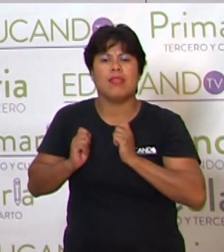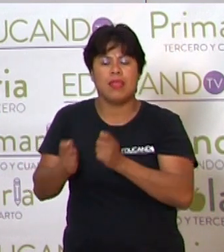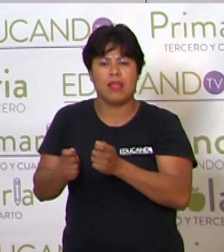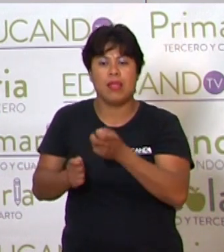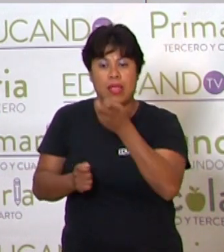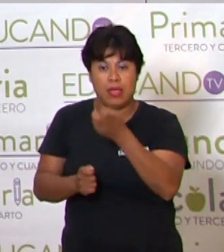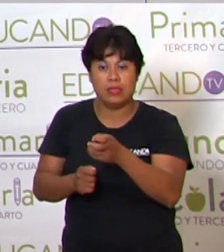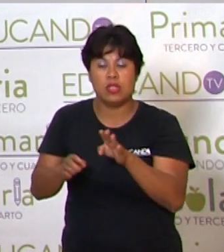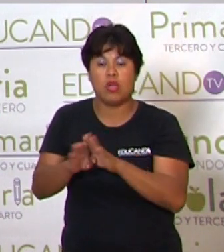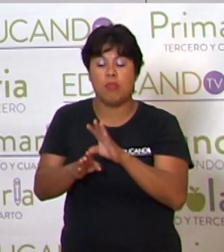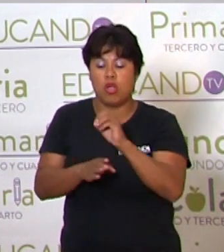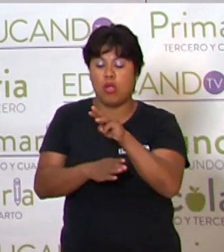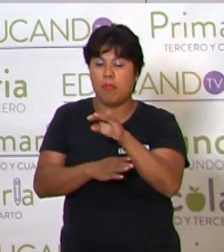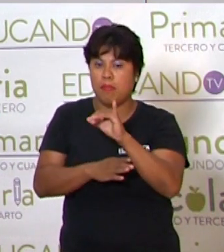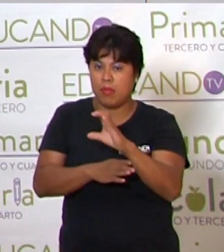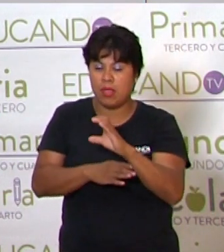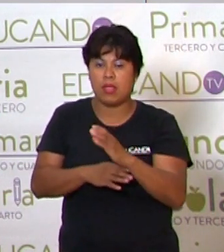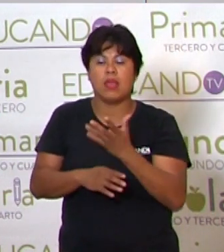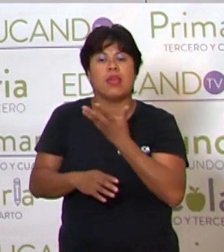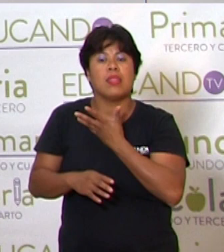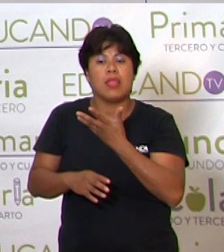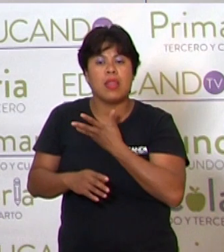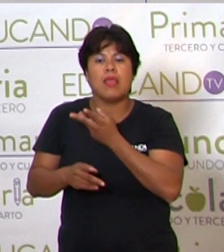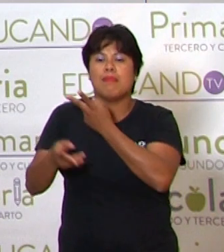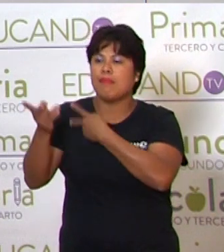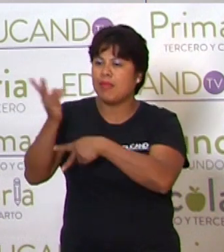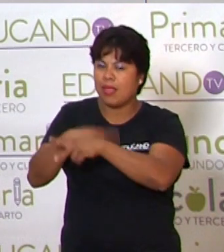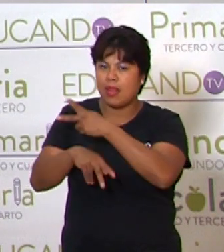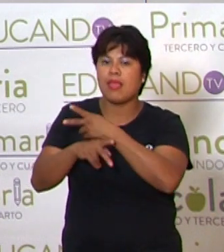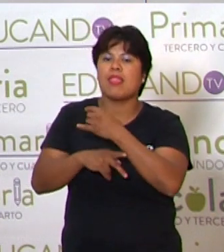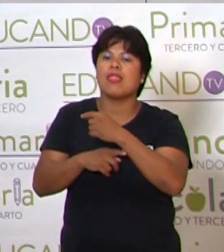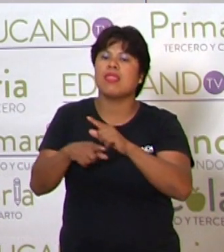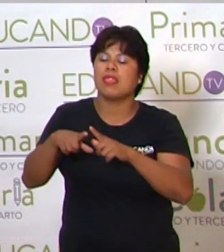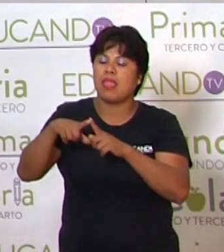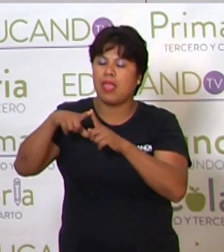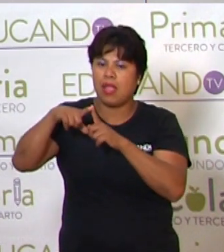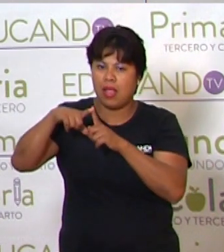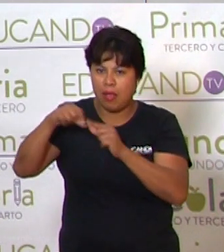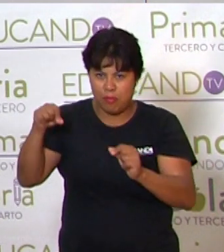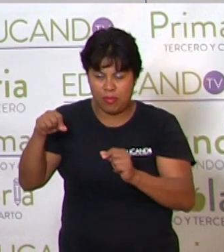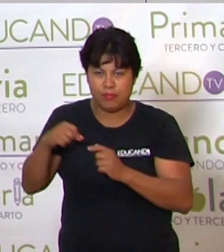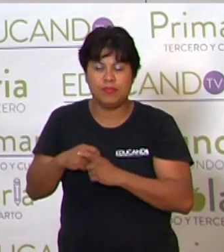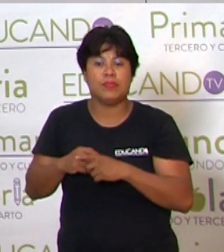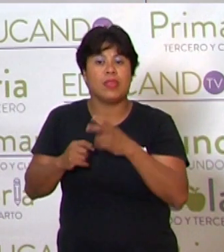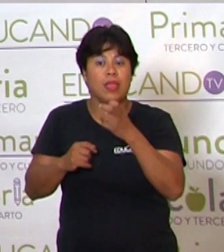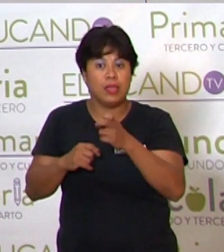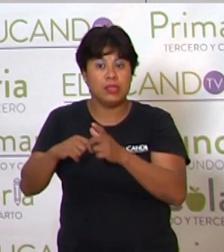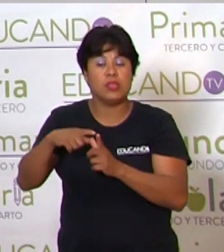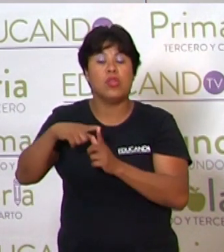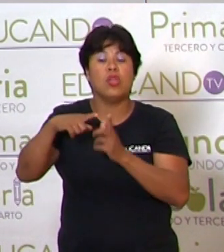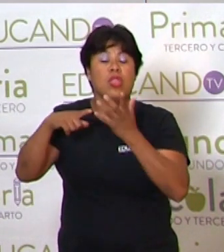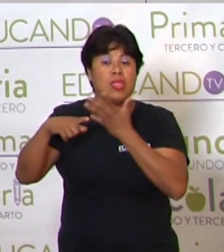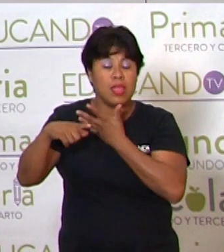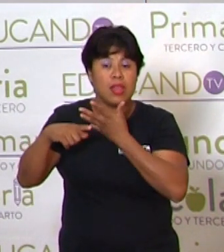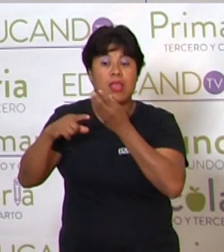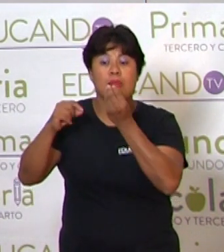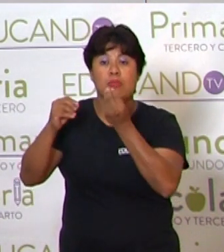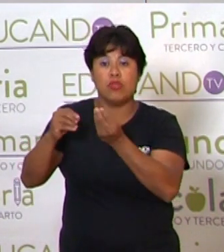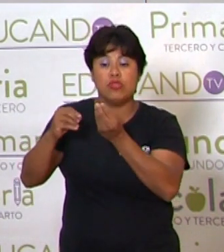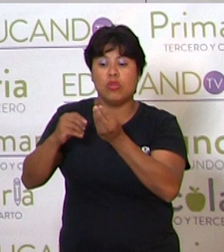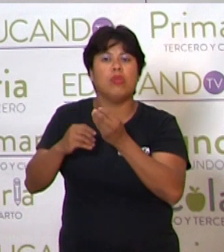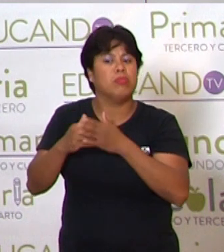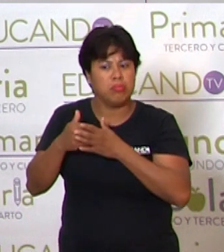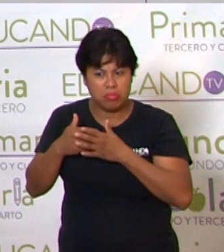a este tipo de cómic que viene de Japón. En los últimos, 10 años ha tenido